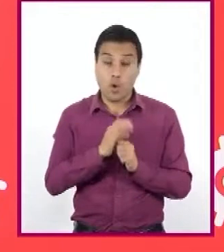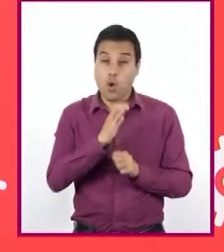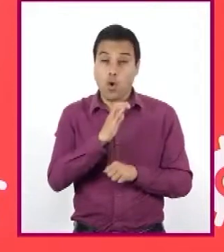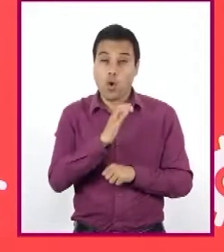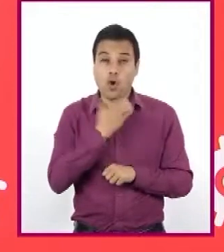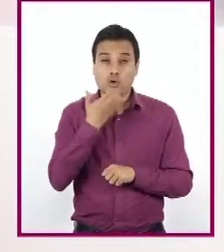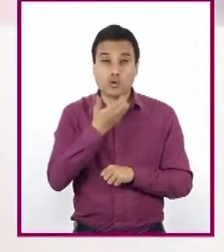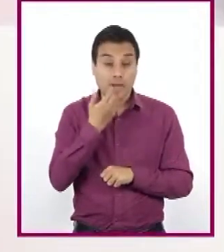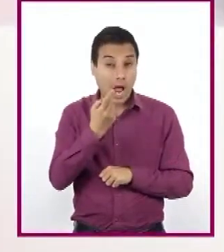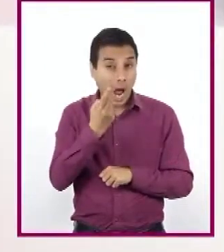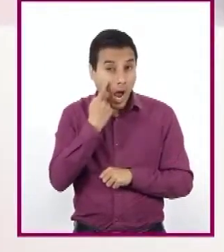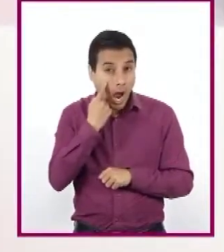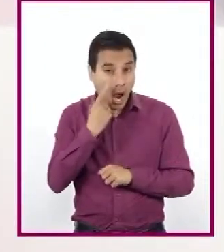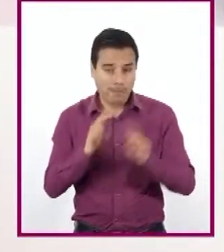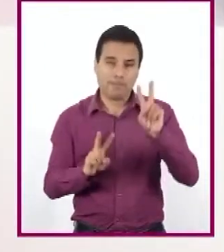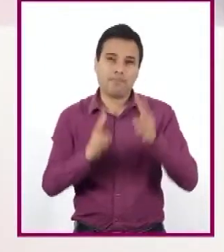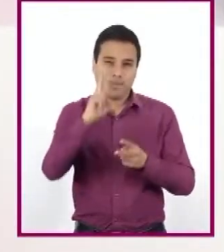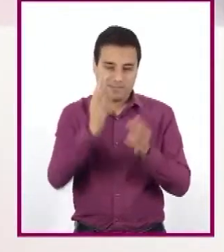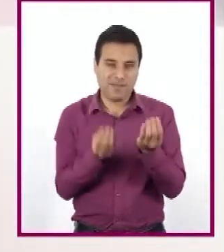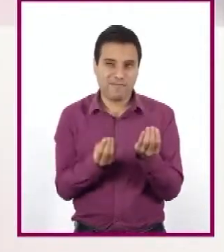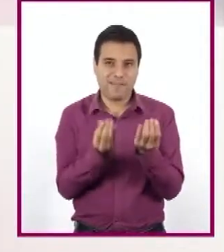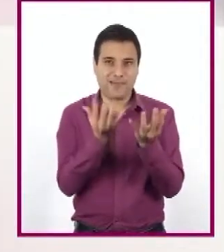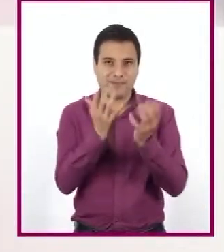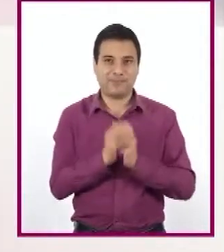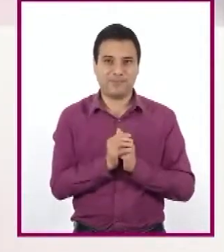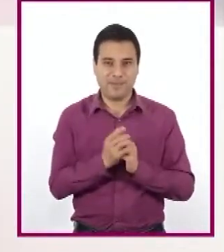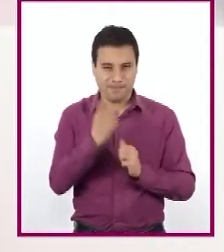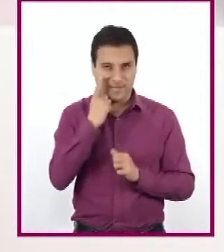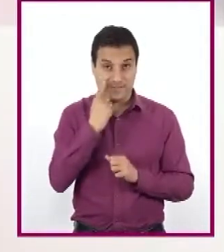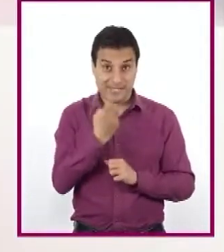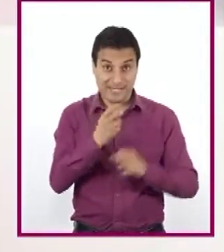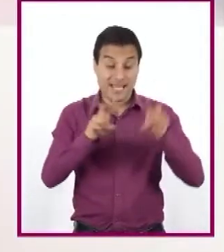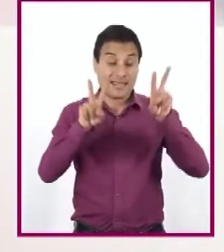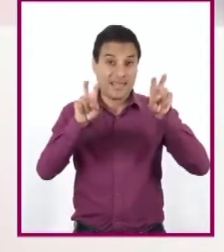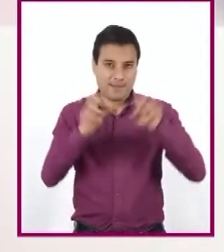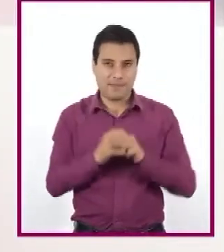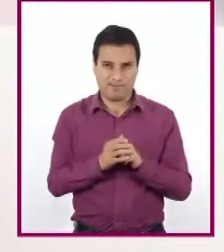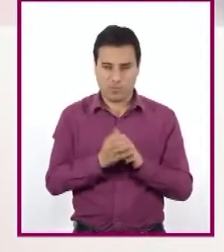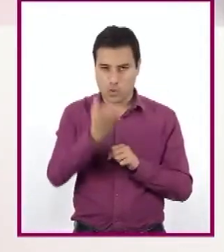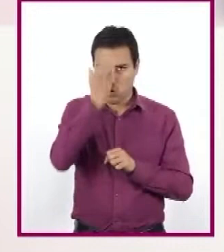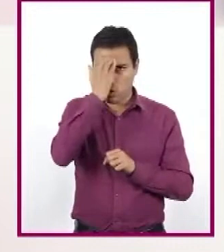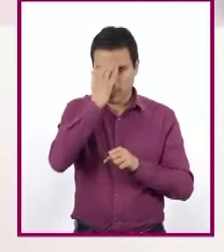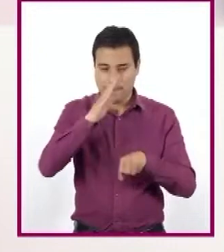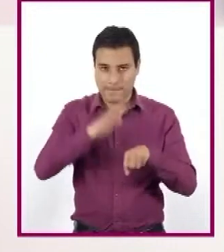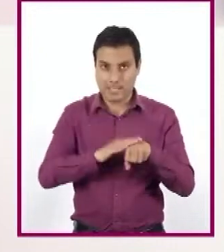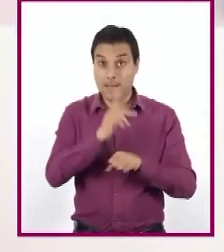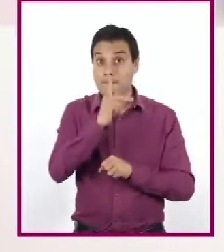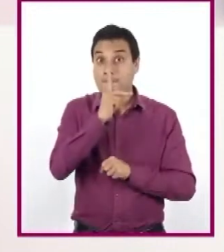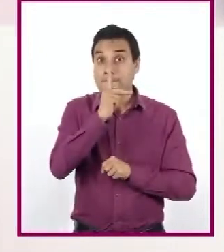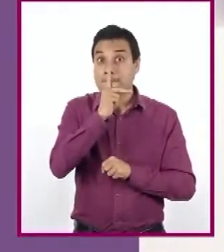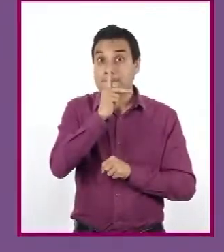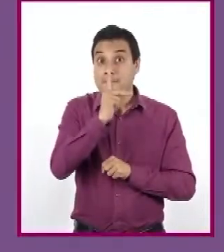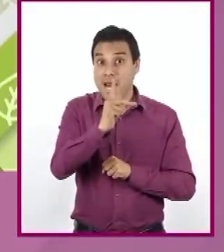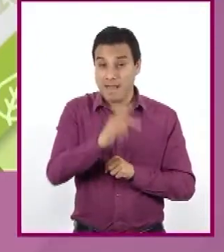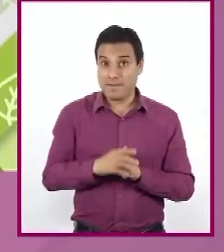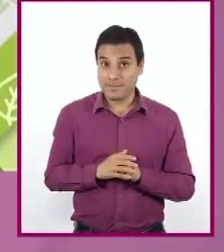la primavera. Para analizar un poco más sobre este tema, primero definamos el concepto de reproducción.